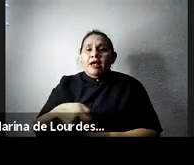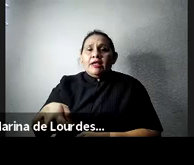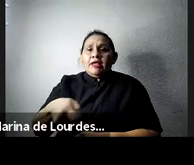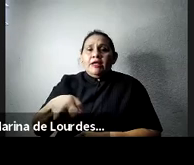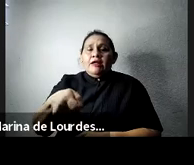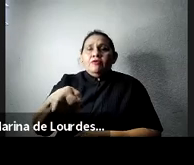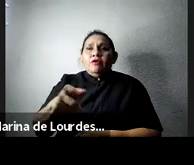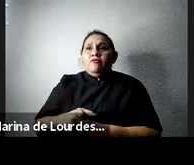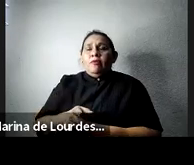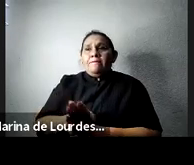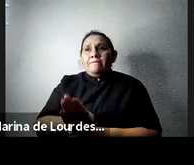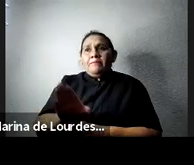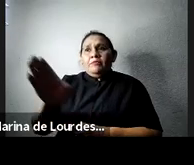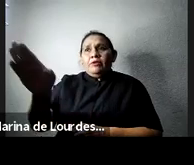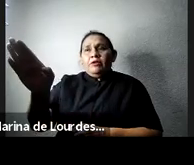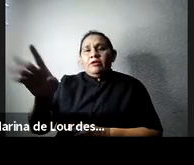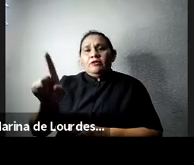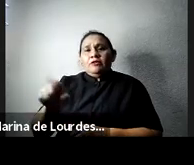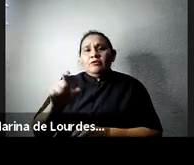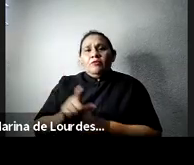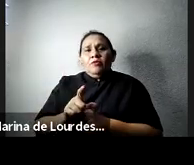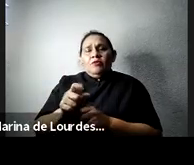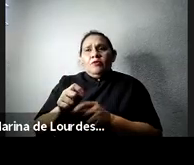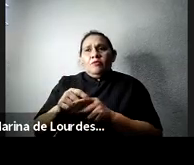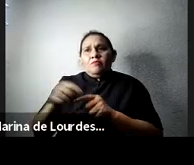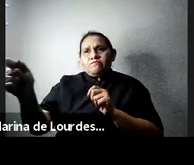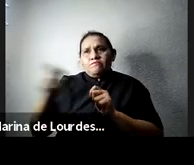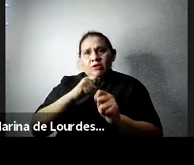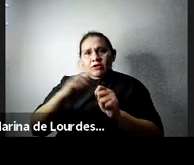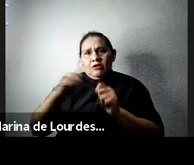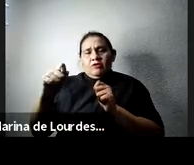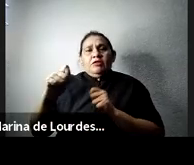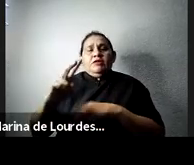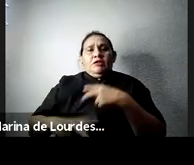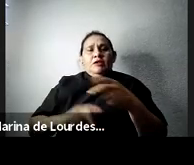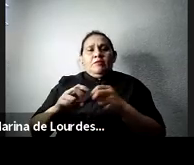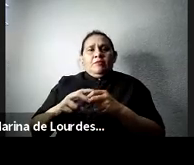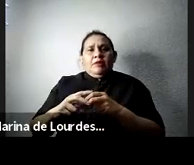manera perpendicular, es como una resortera, ¿no? Y se va a guiar y van a ver hacia